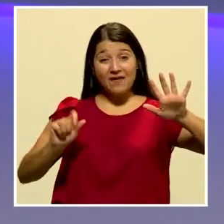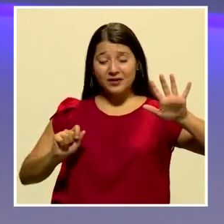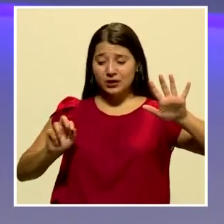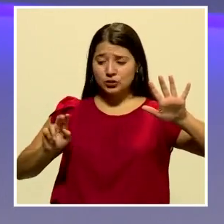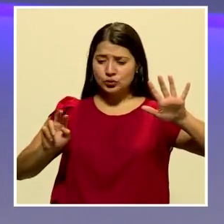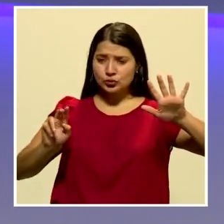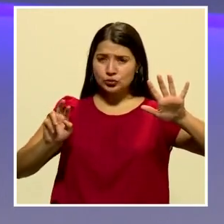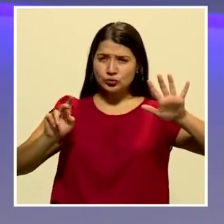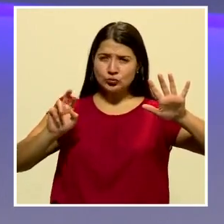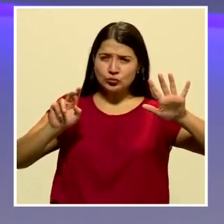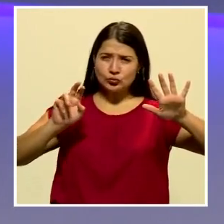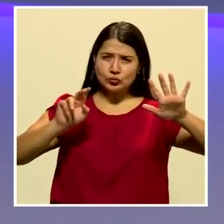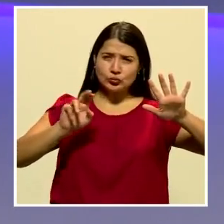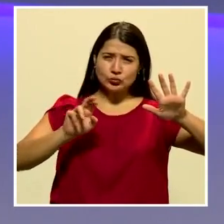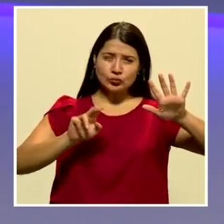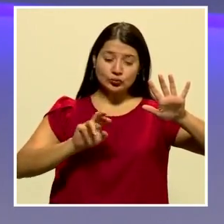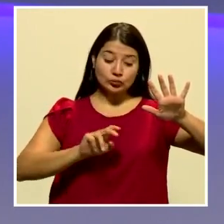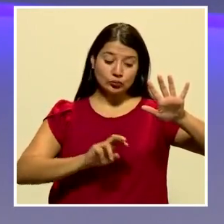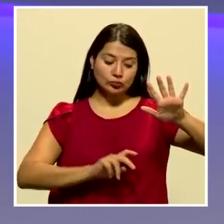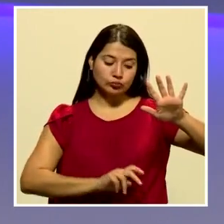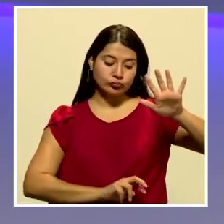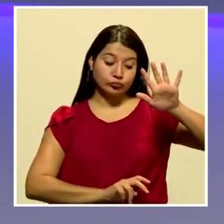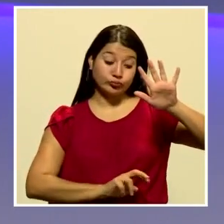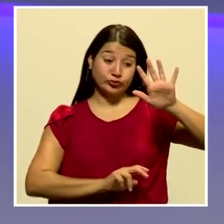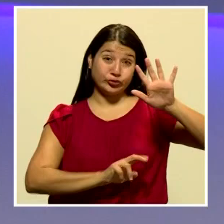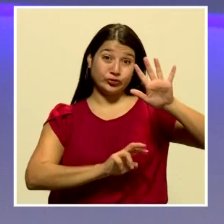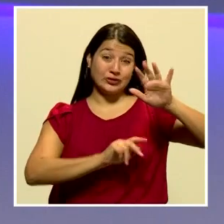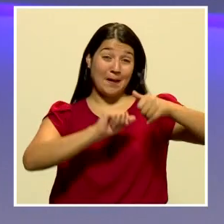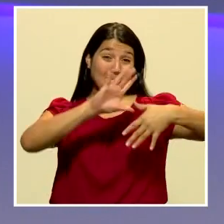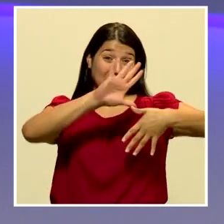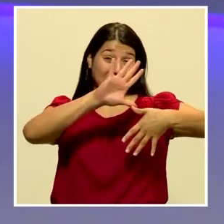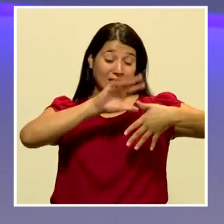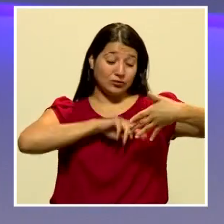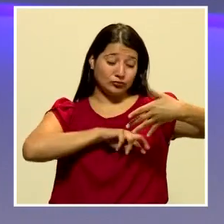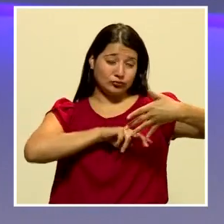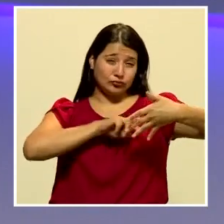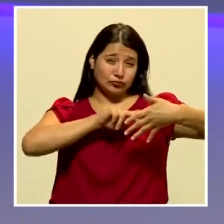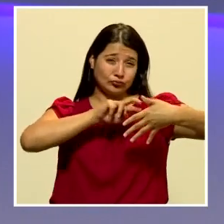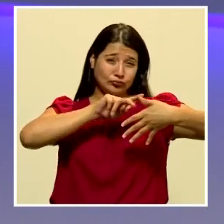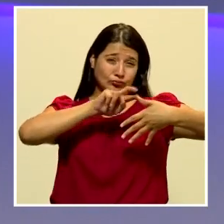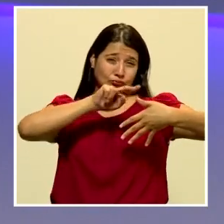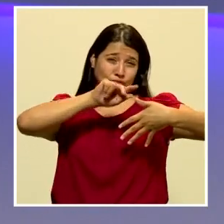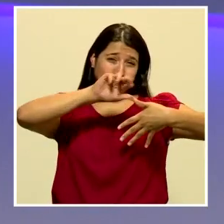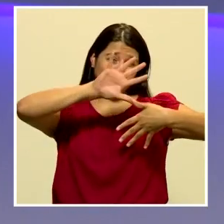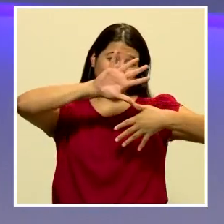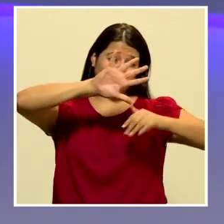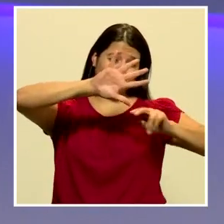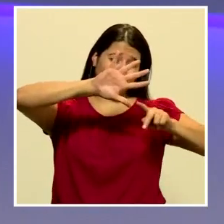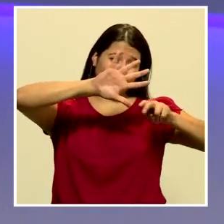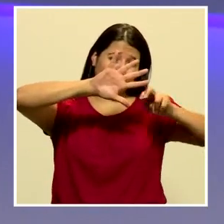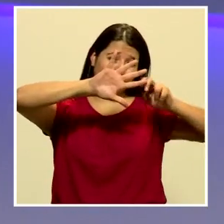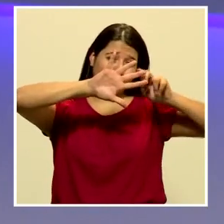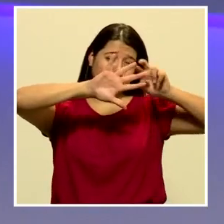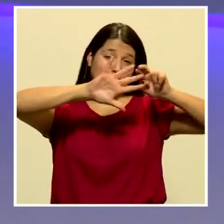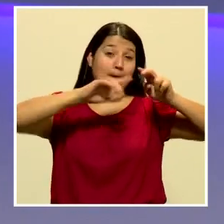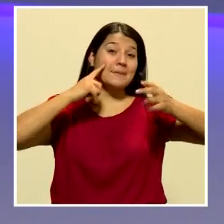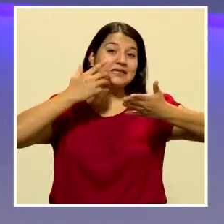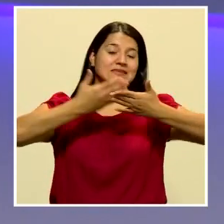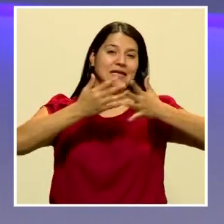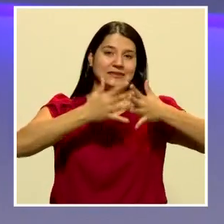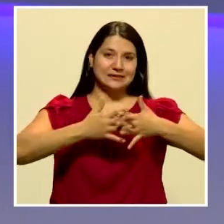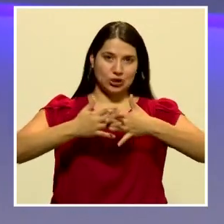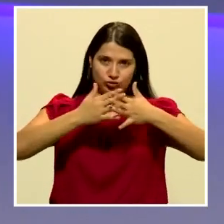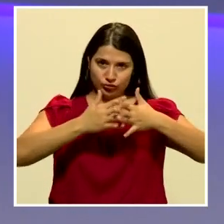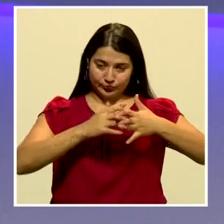primero, es el tema del periodismo transfronterizo. Ese periodismo que suma el trabajo de